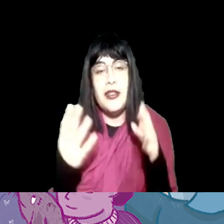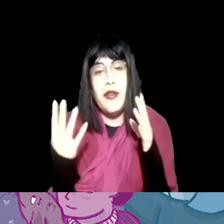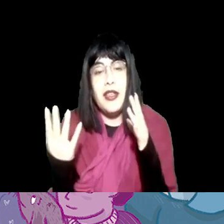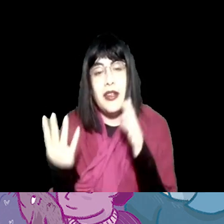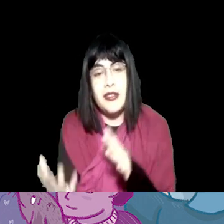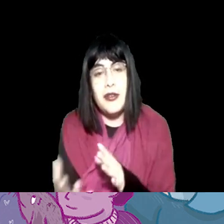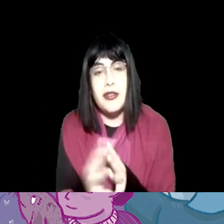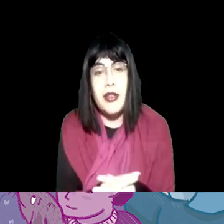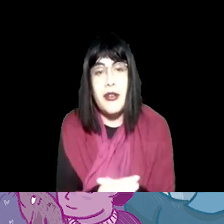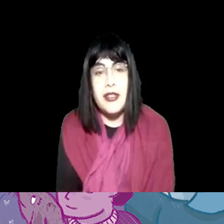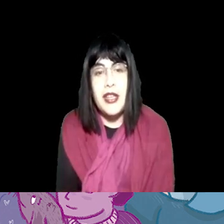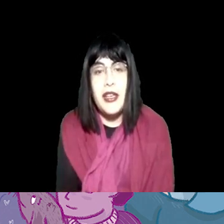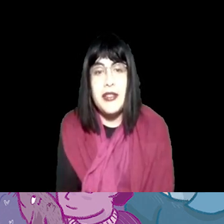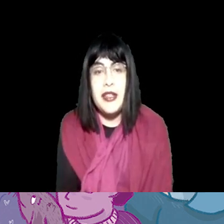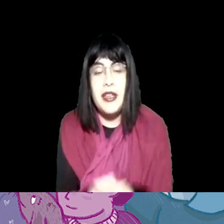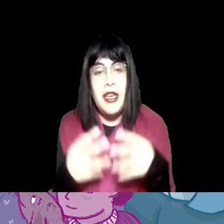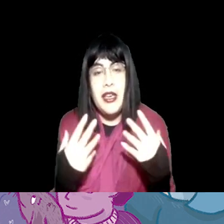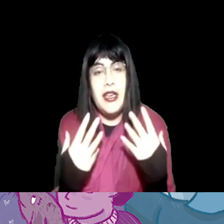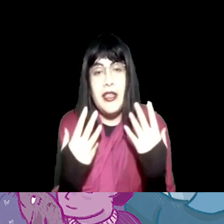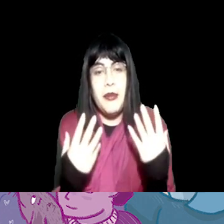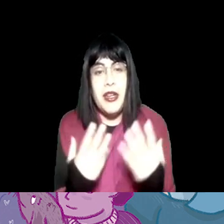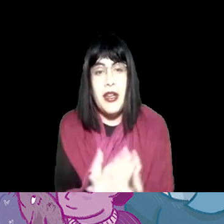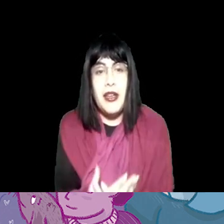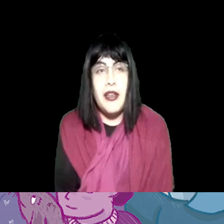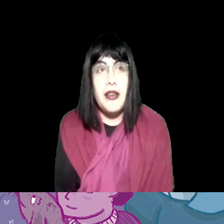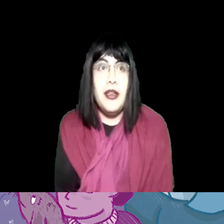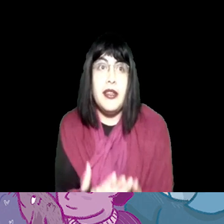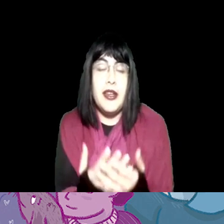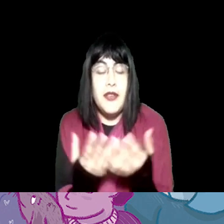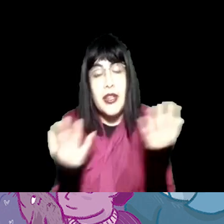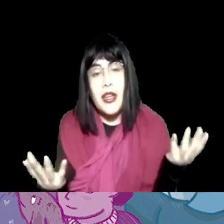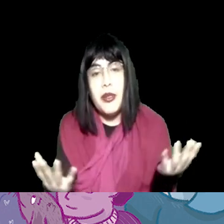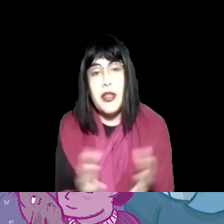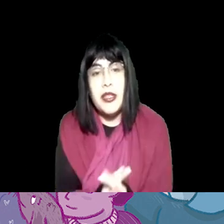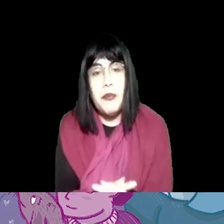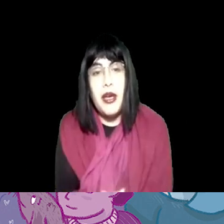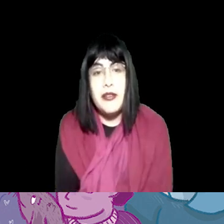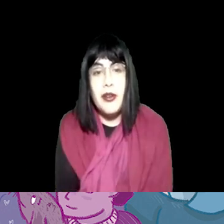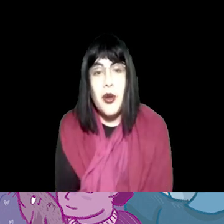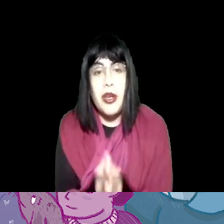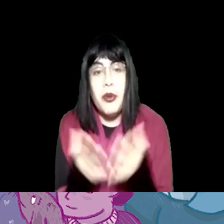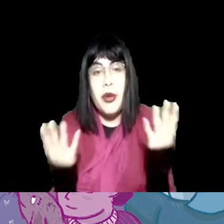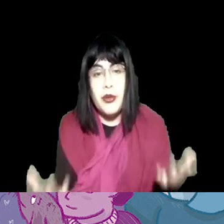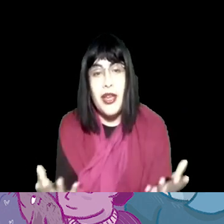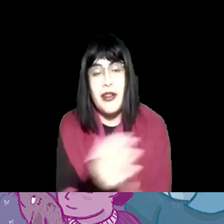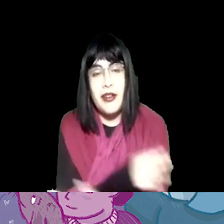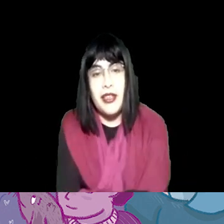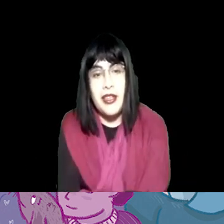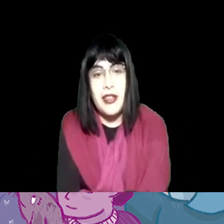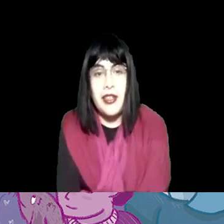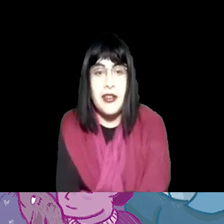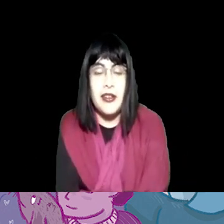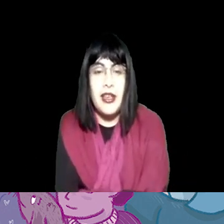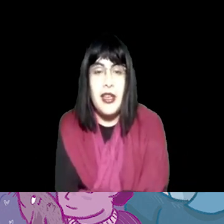o aquellas que todavía están recién conociendo qué es lo que se hace, de qué manera están abiertas las puertas de este espacio, cómo les podemos ayudar